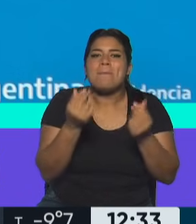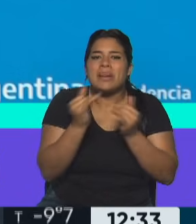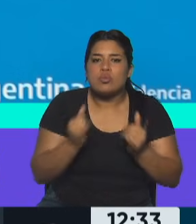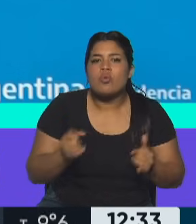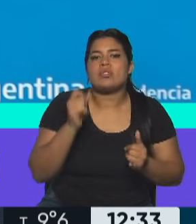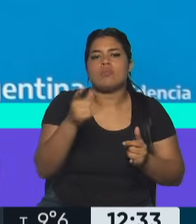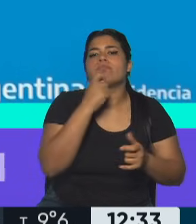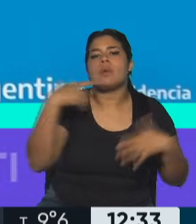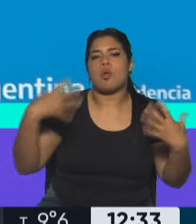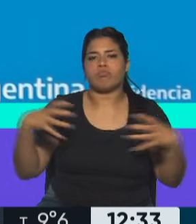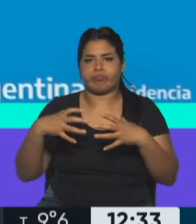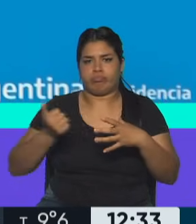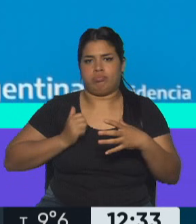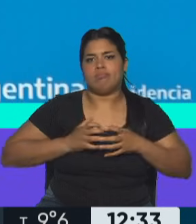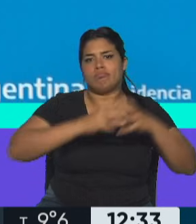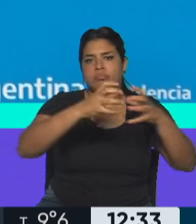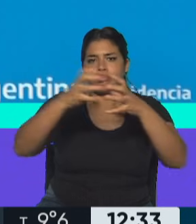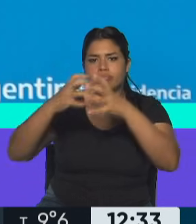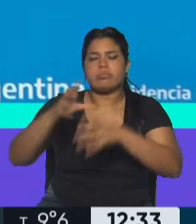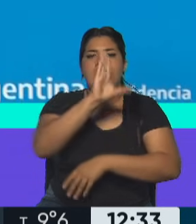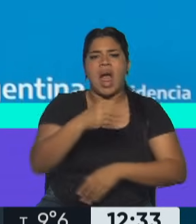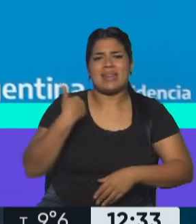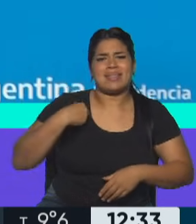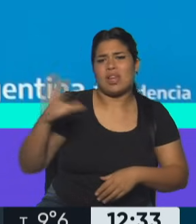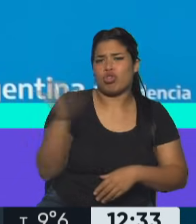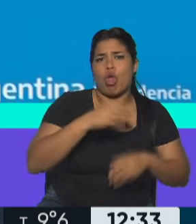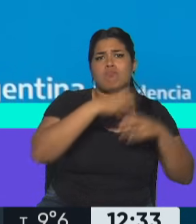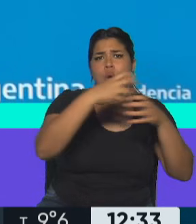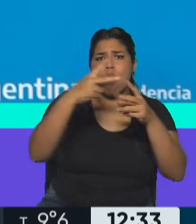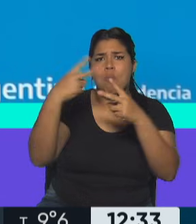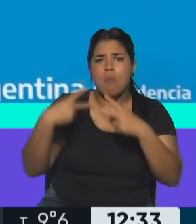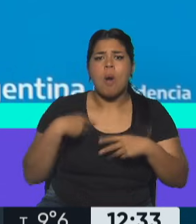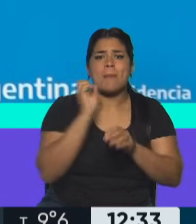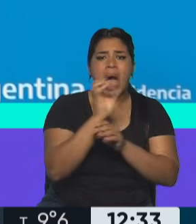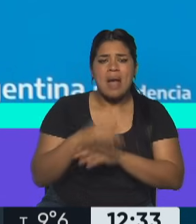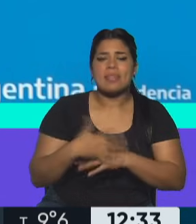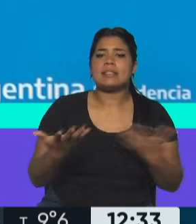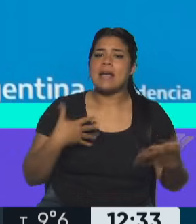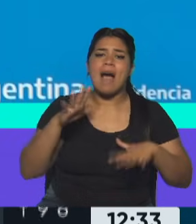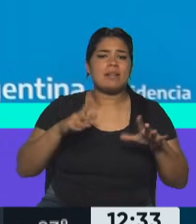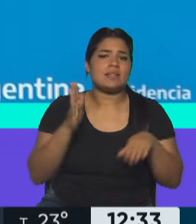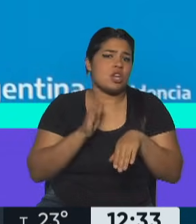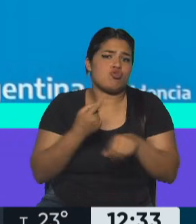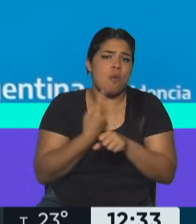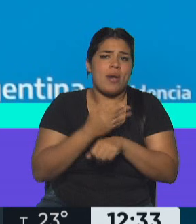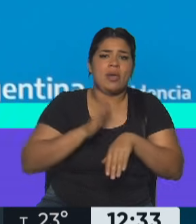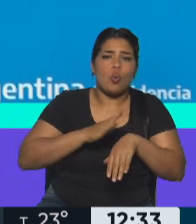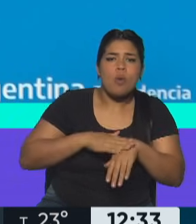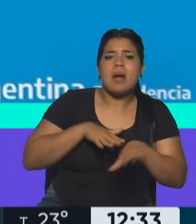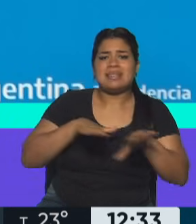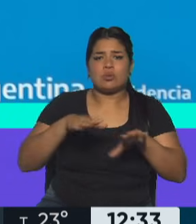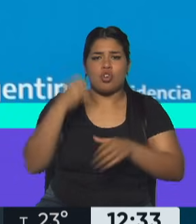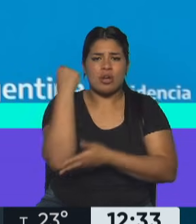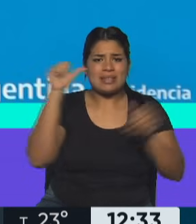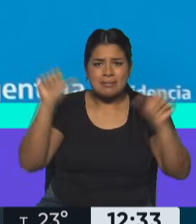tropas federales a diferentes lugares del país, que son presupuestos muy puntuales, de crisis institucionales, de casos de conmoción pública,